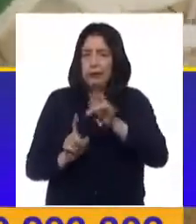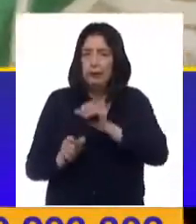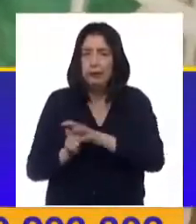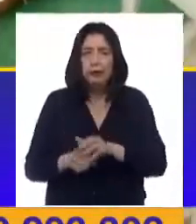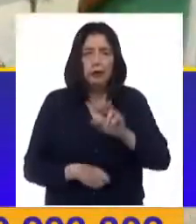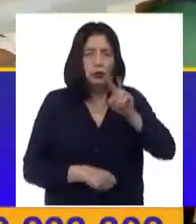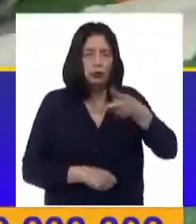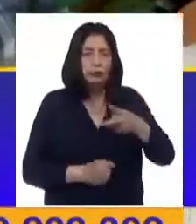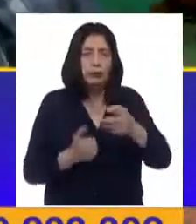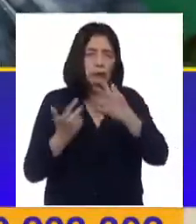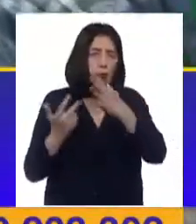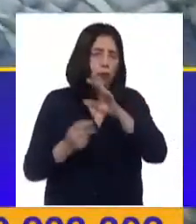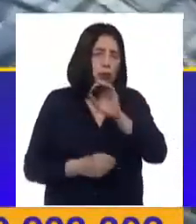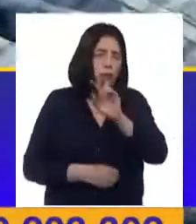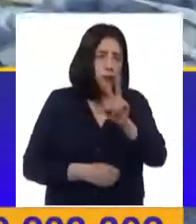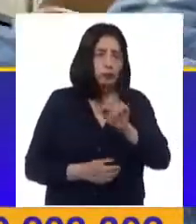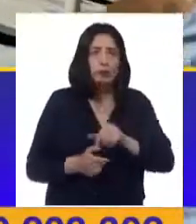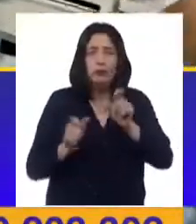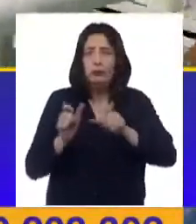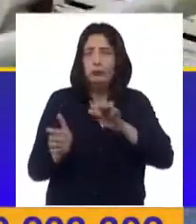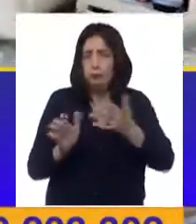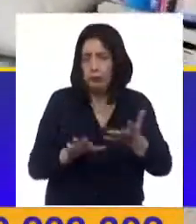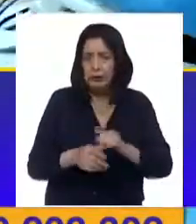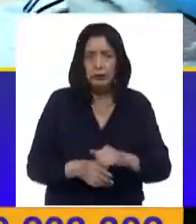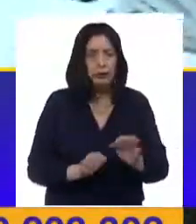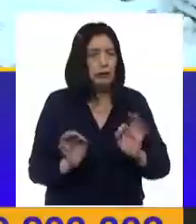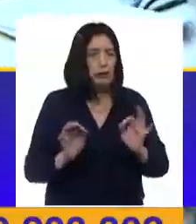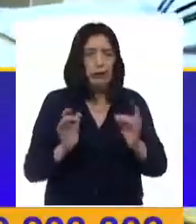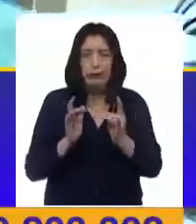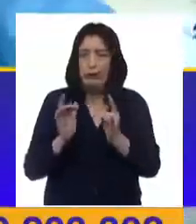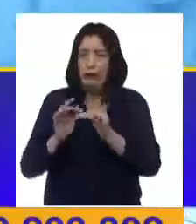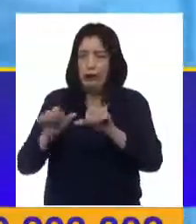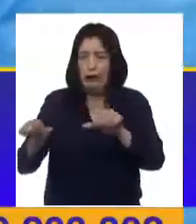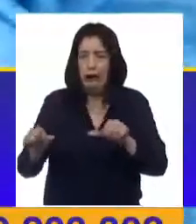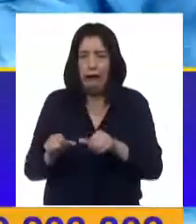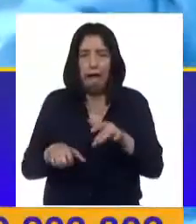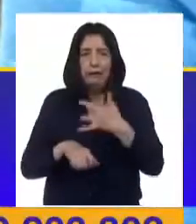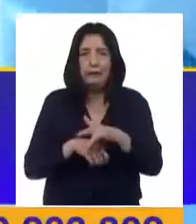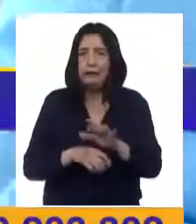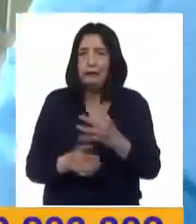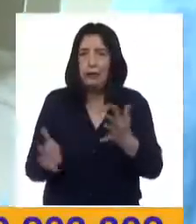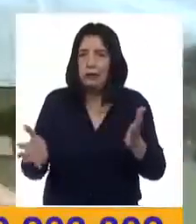2.802 personas fallecidas y ninguna cama UCI disponible.